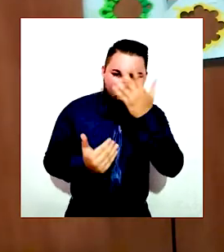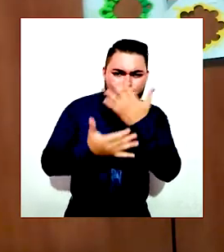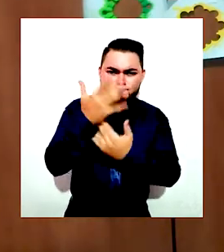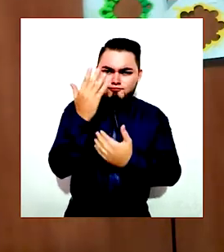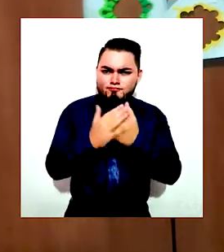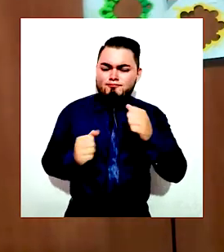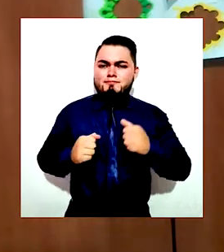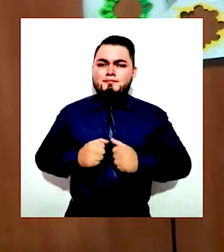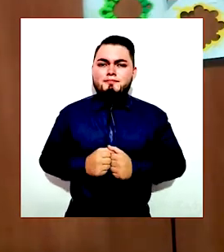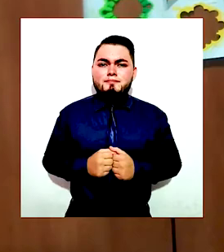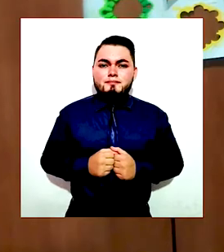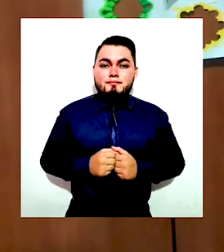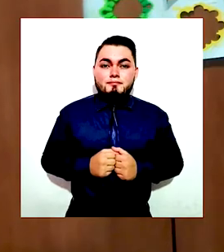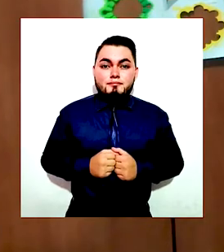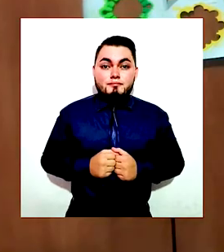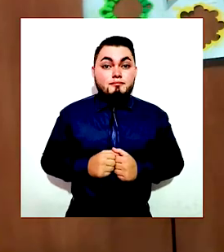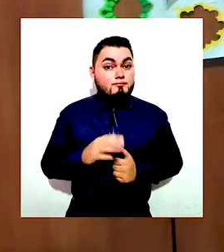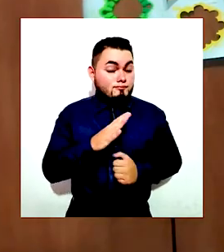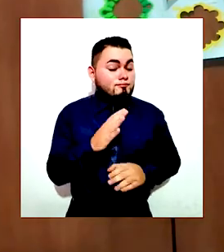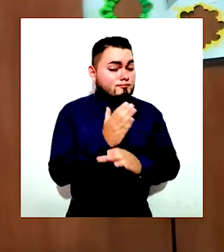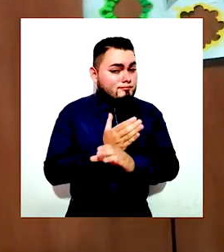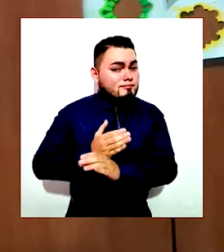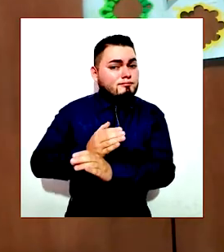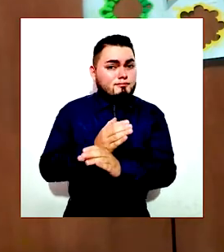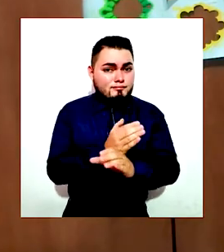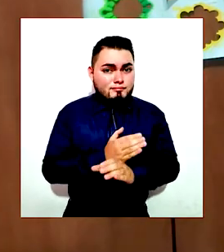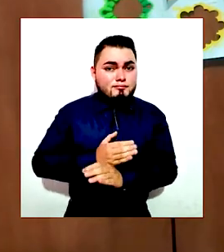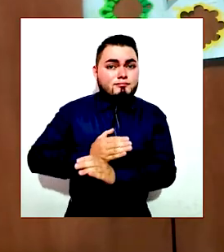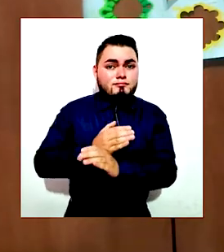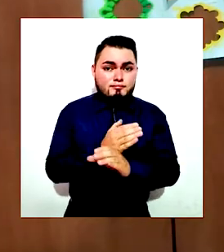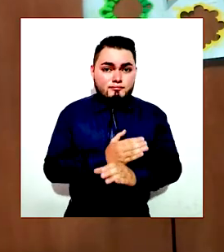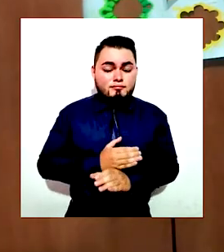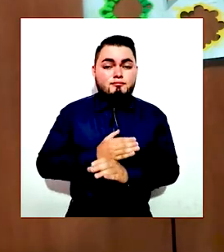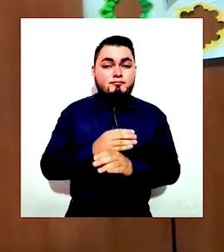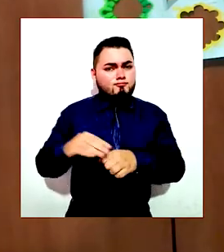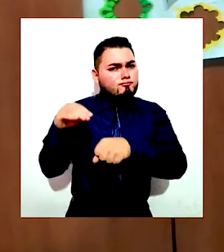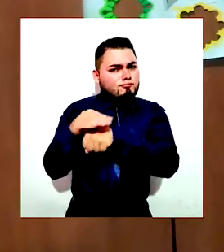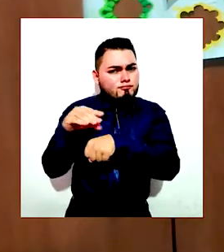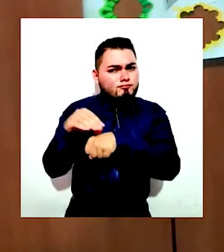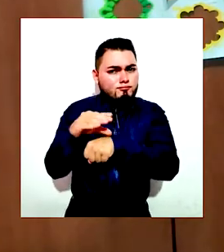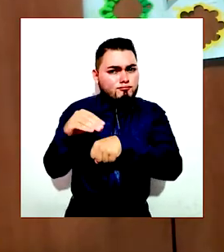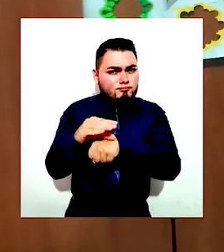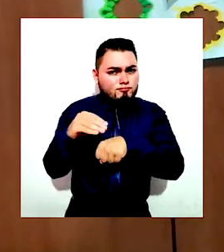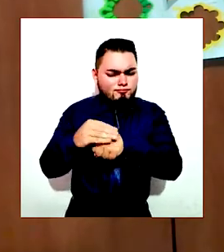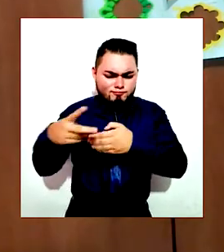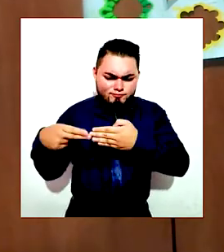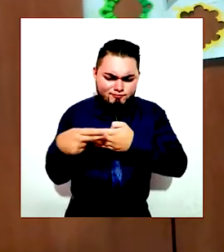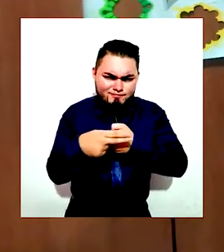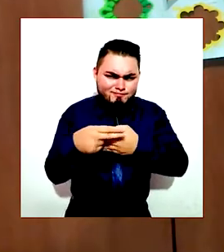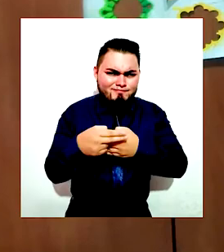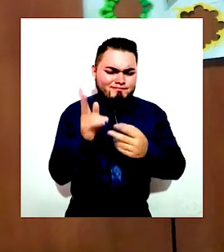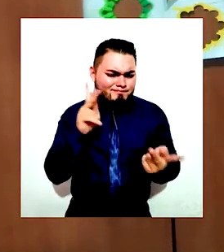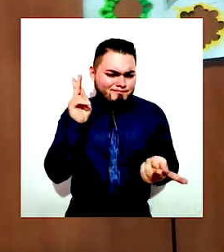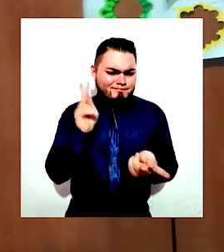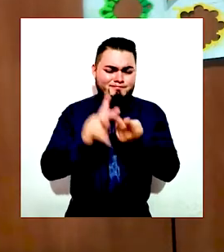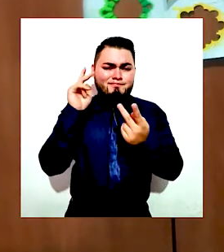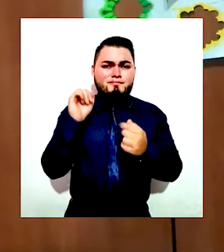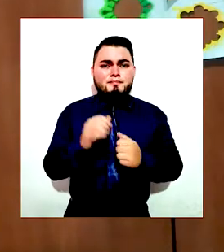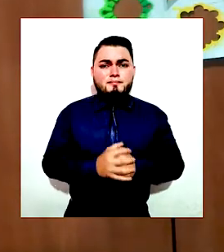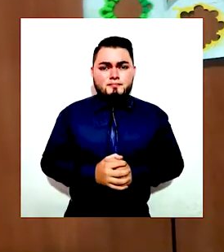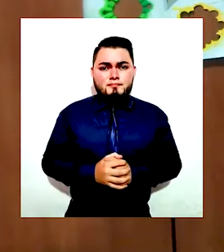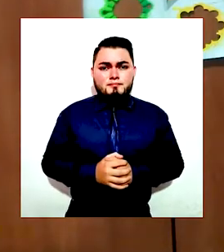obra. Solo debes tener cuidado con las recomendaciones que te di para cortar correctamente las